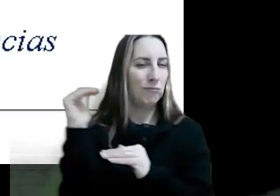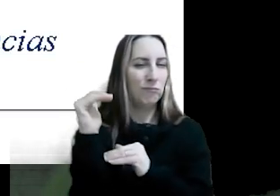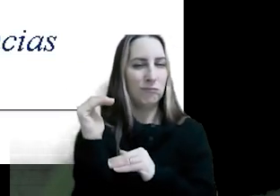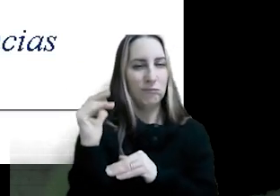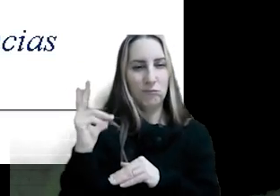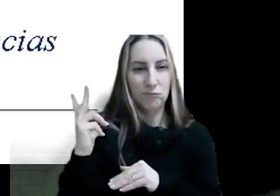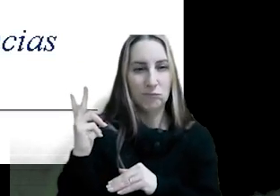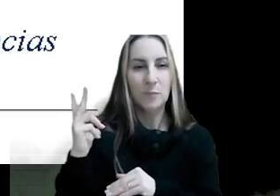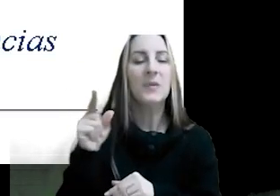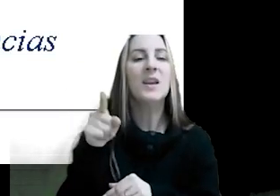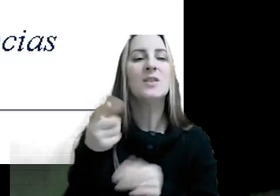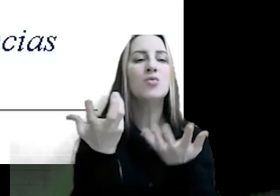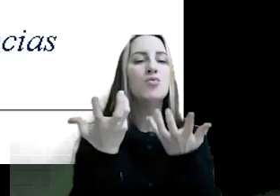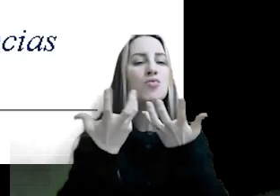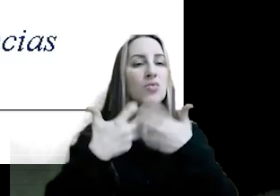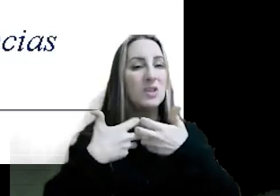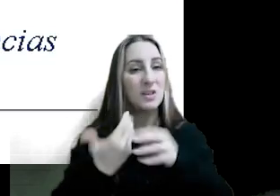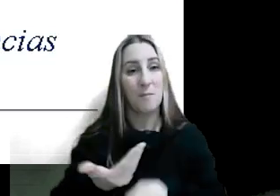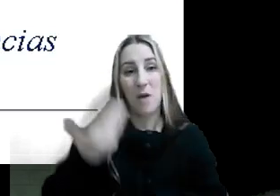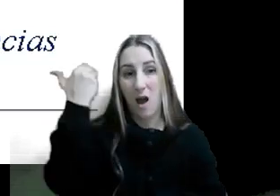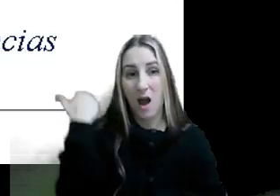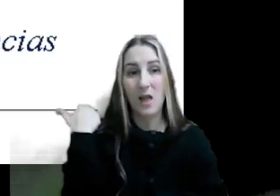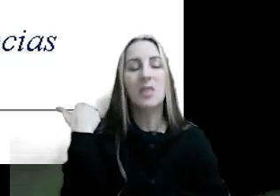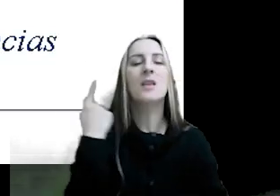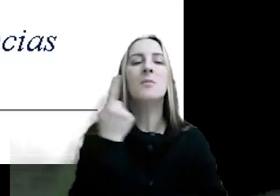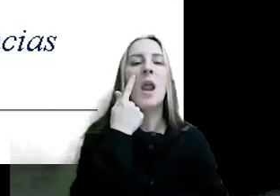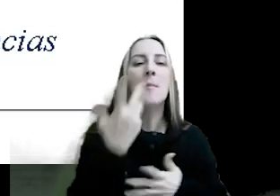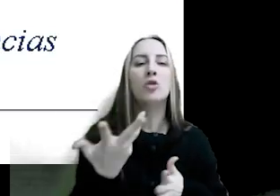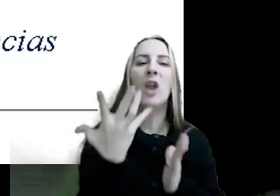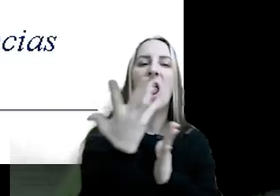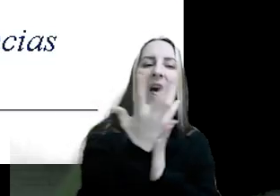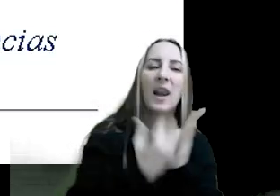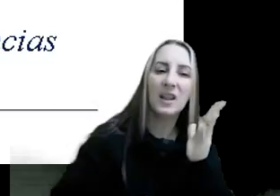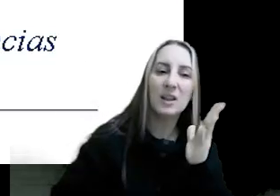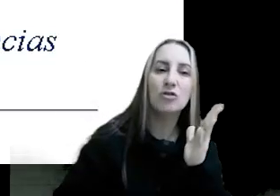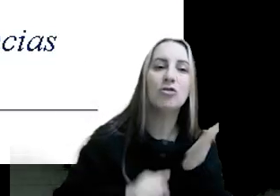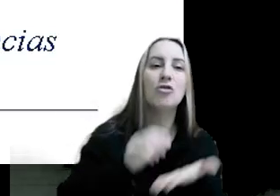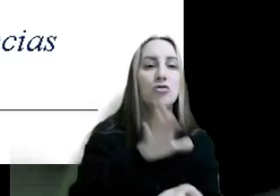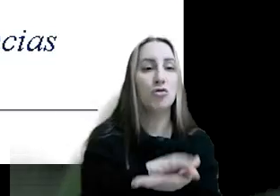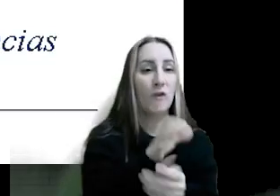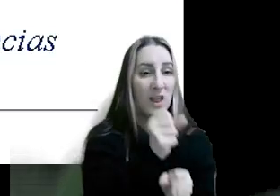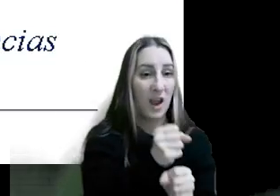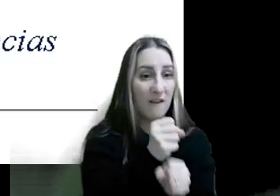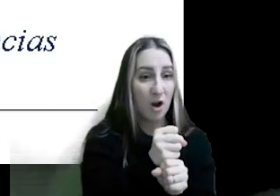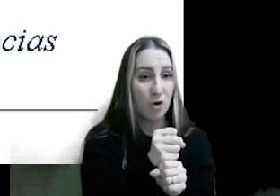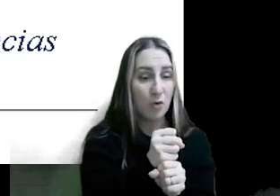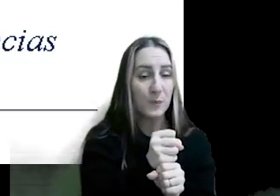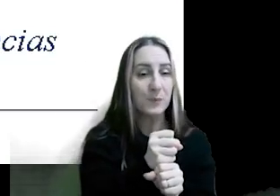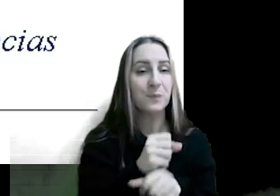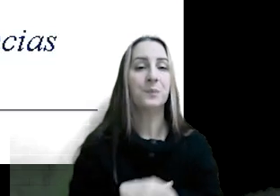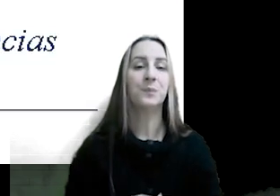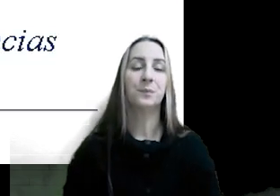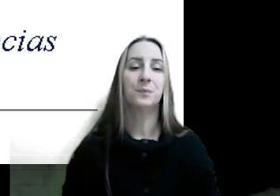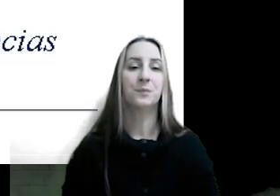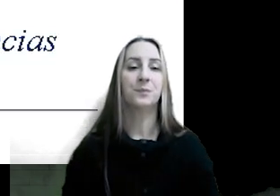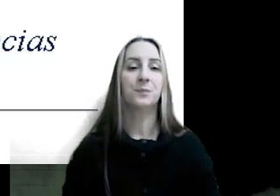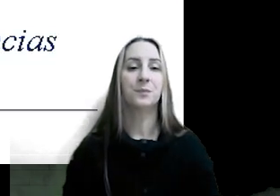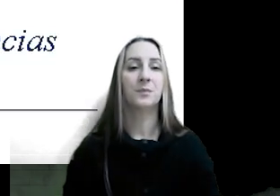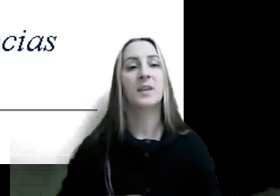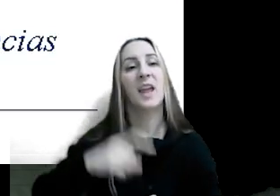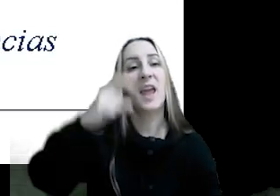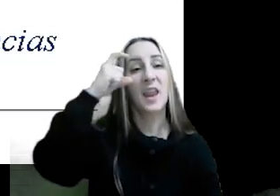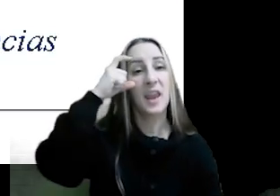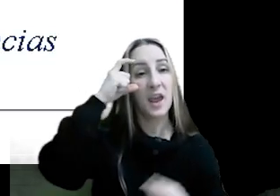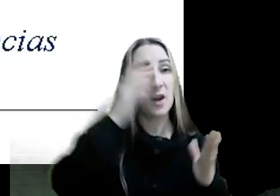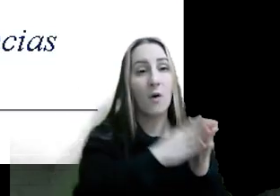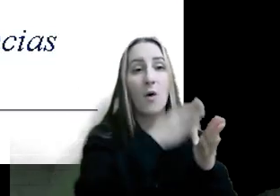sistema que se aplicaba para determinar retenciones sobre el trabajo, ¿sí? Desde enero hasta